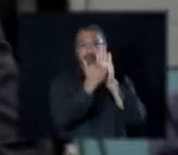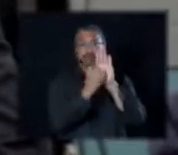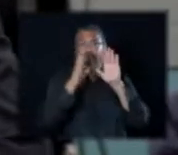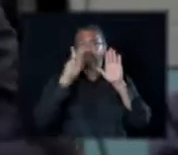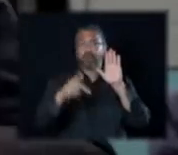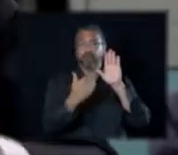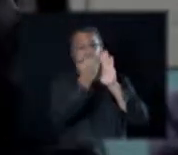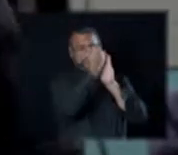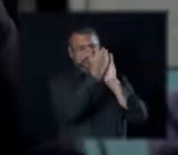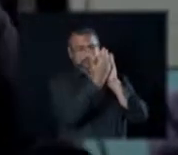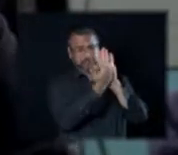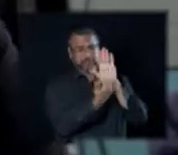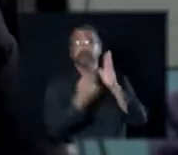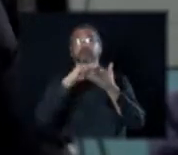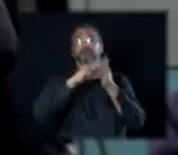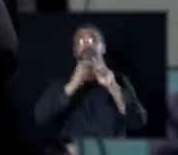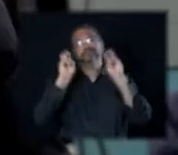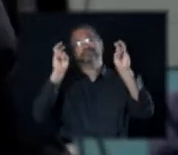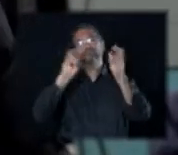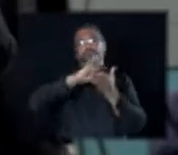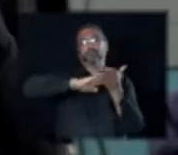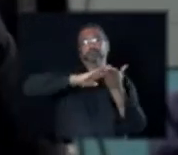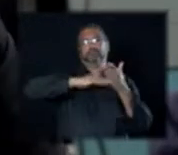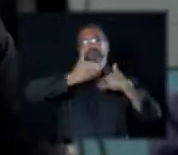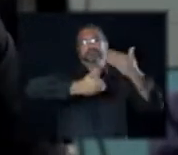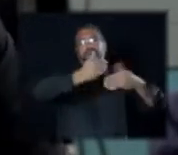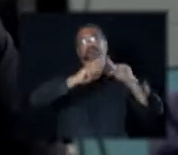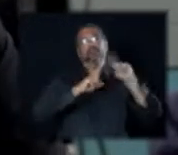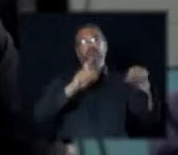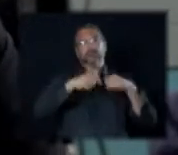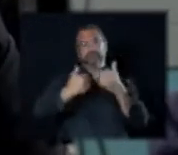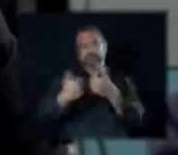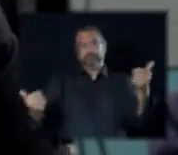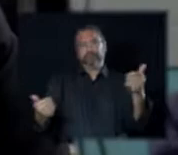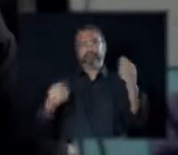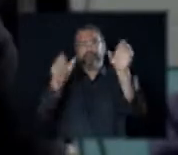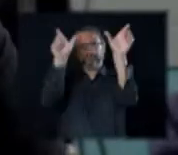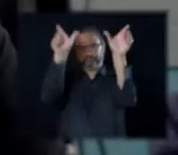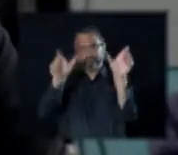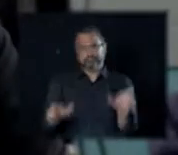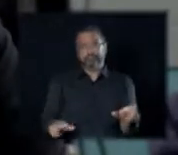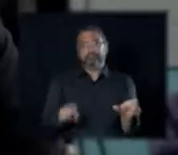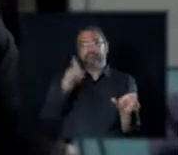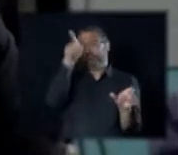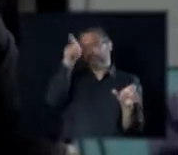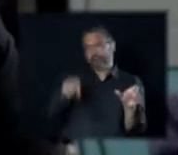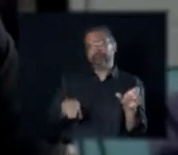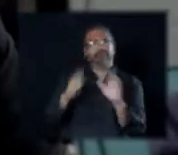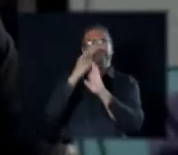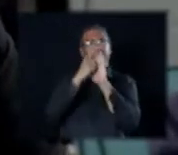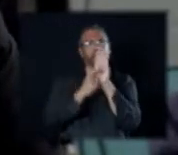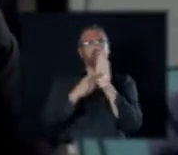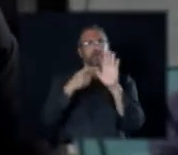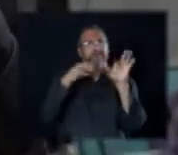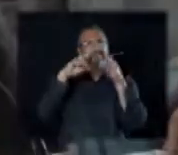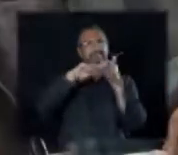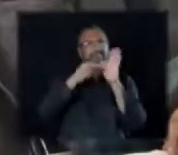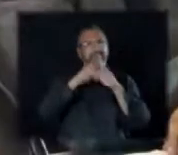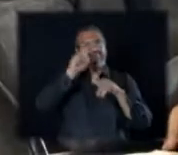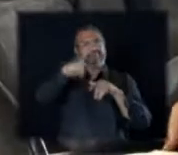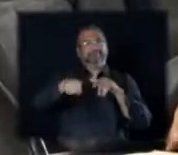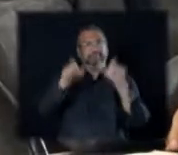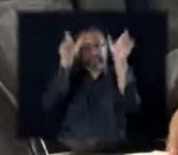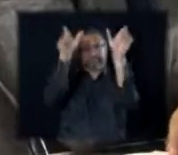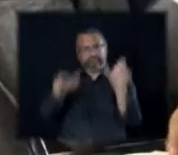de 800 cuentas bancarias incluyen no solamente cuentas operacionales, sino cuentas que deben ser separadas por